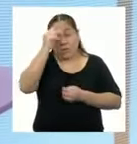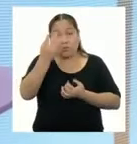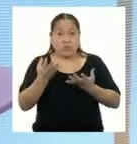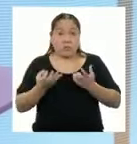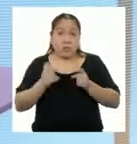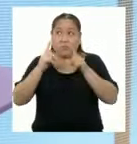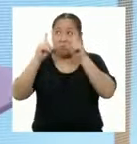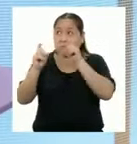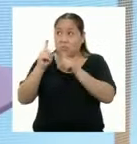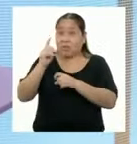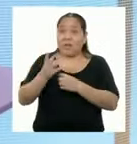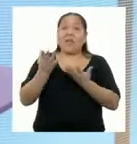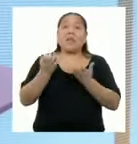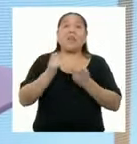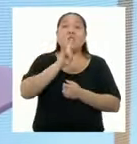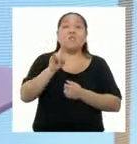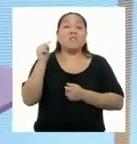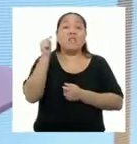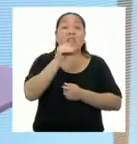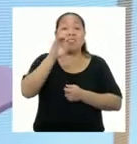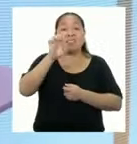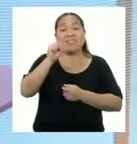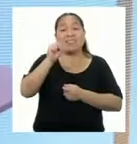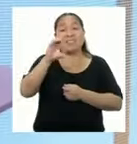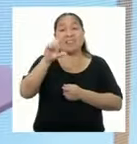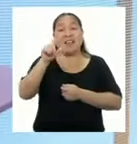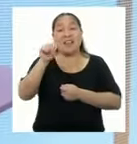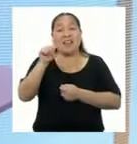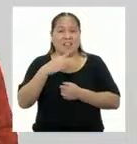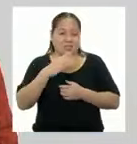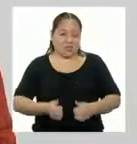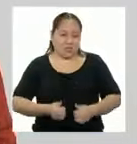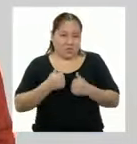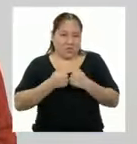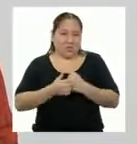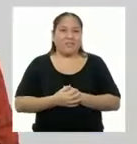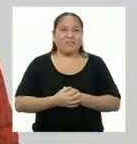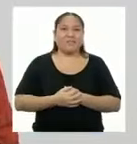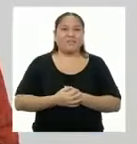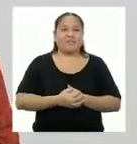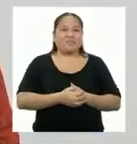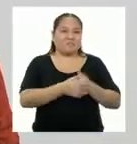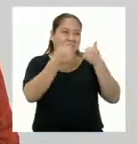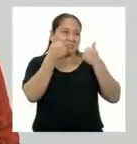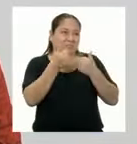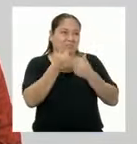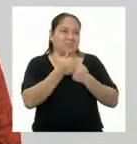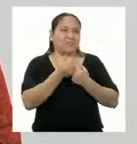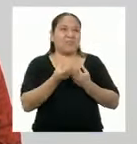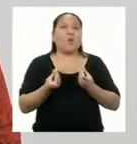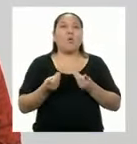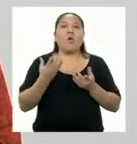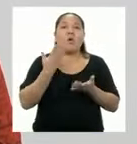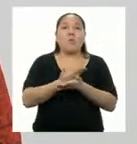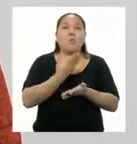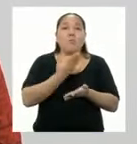que quieren utilizar este ejercicio de las escalas en su vida cotidiana. Me parece muy bien cuando se evidencian